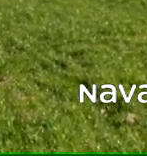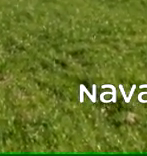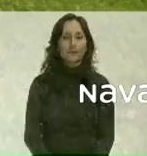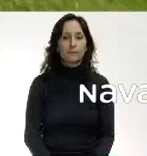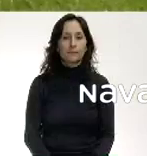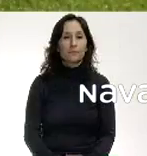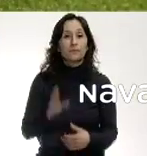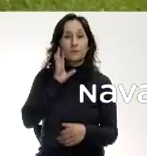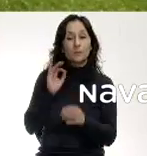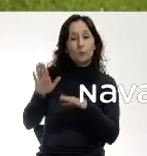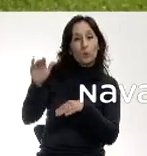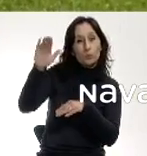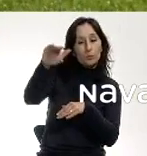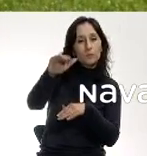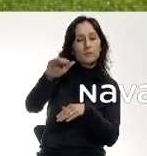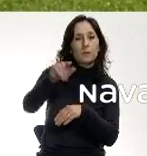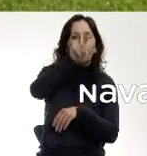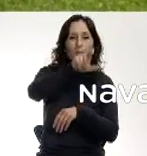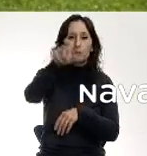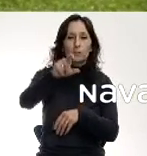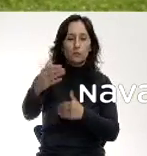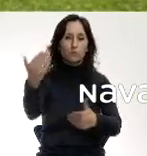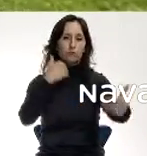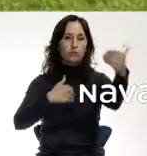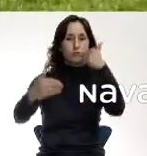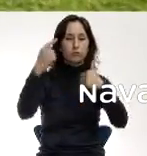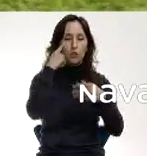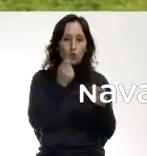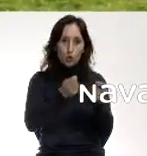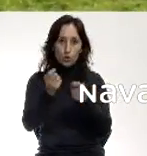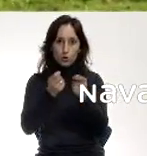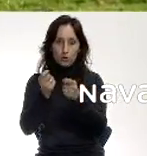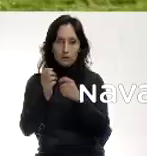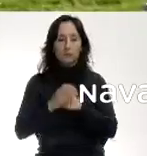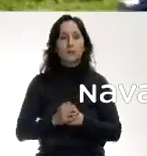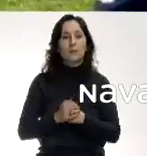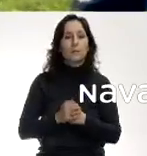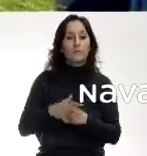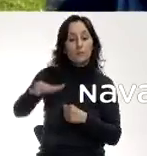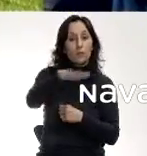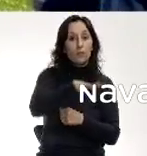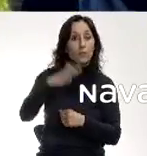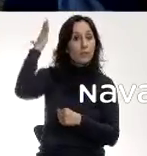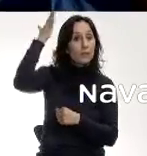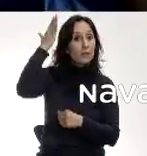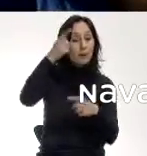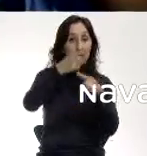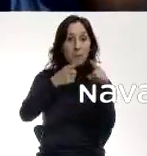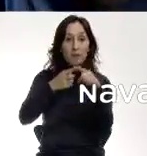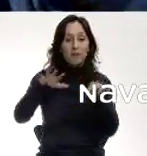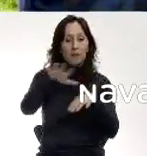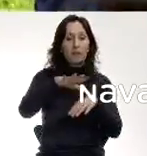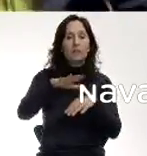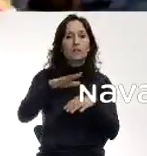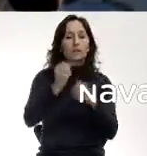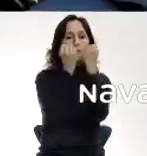Sobre esta colina vigilaban a todo aquel que se acercaba. Es la fortificación medieval más importante de la zona media de Navarra. Hoy